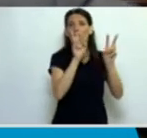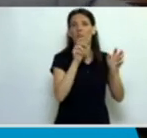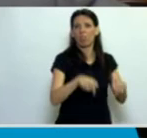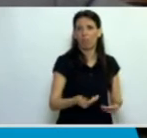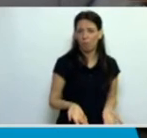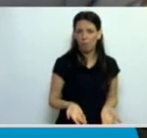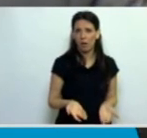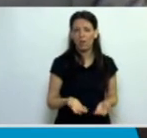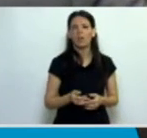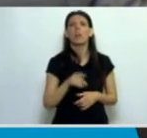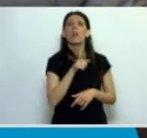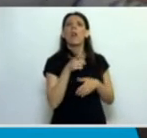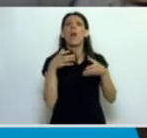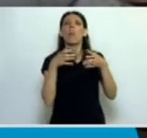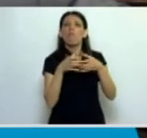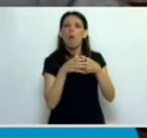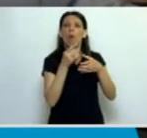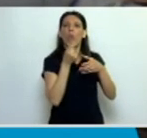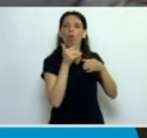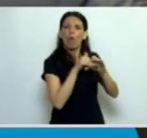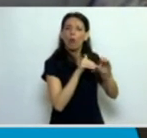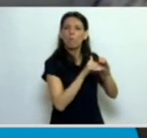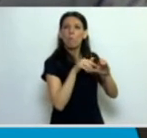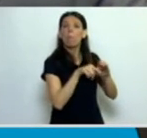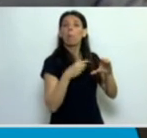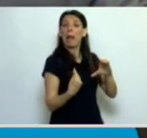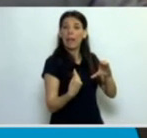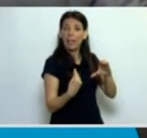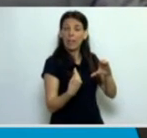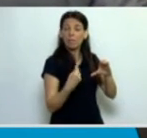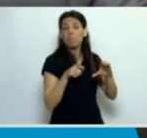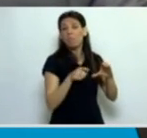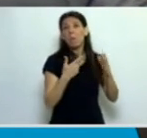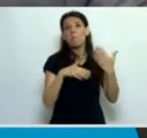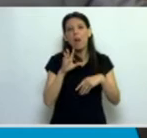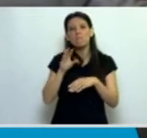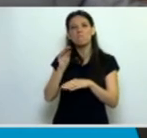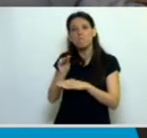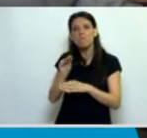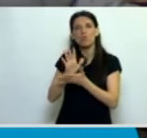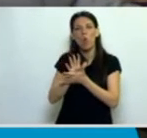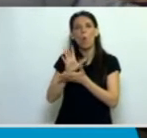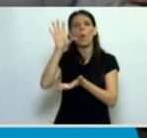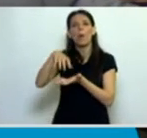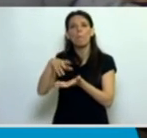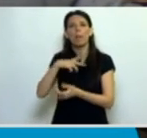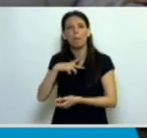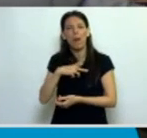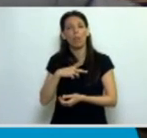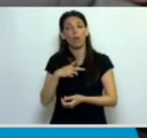El Fondo de Garantía y Sustentabilidad se utiliza para financiar negocios privados cuando la jubilación